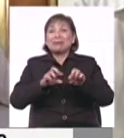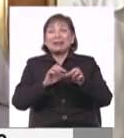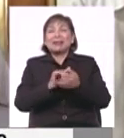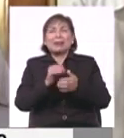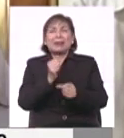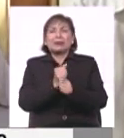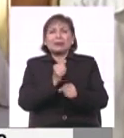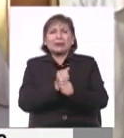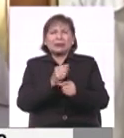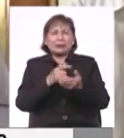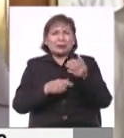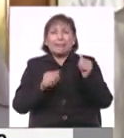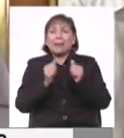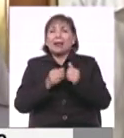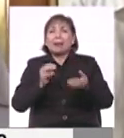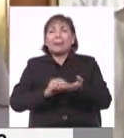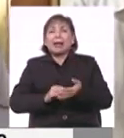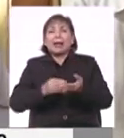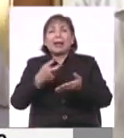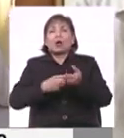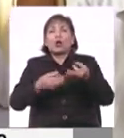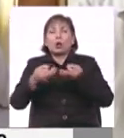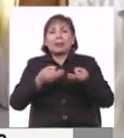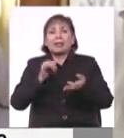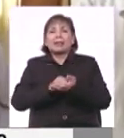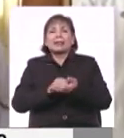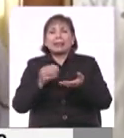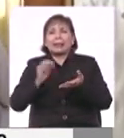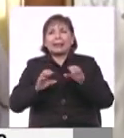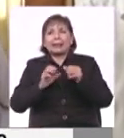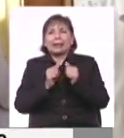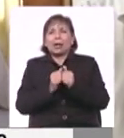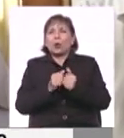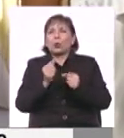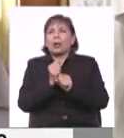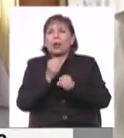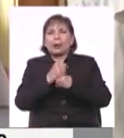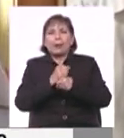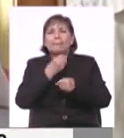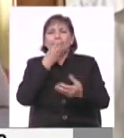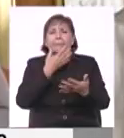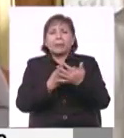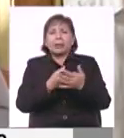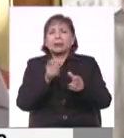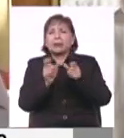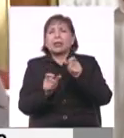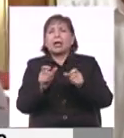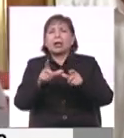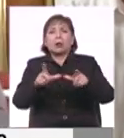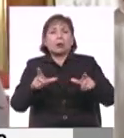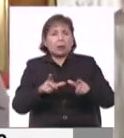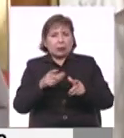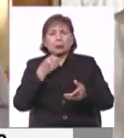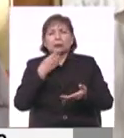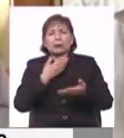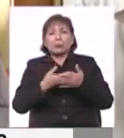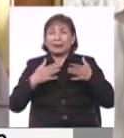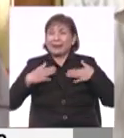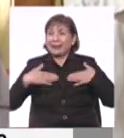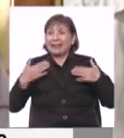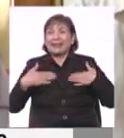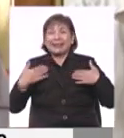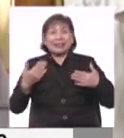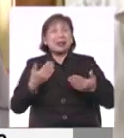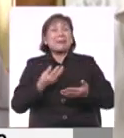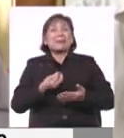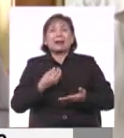empleo y además de ello mueve la economía y te genera una obrita en bien de la población local. Así que estamos contentos.